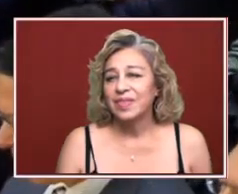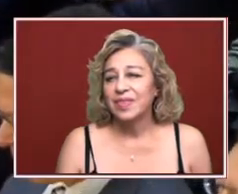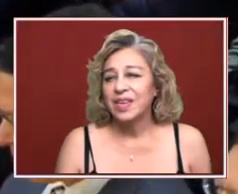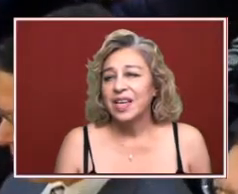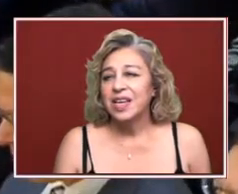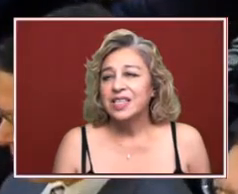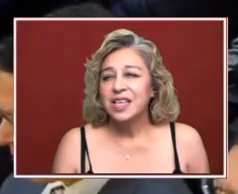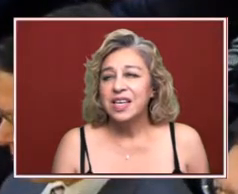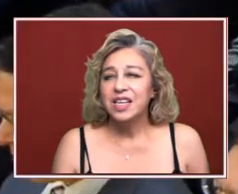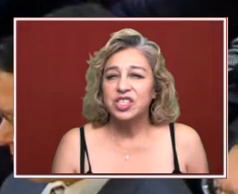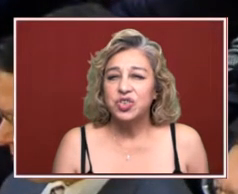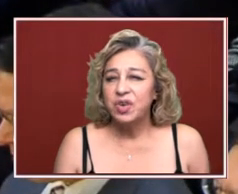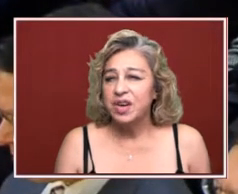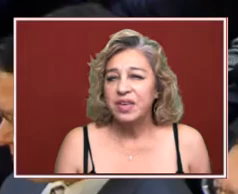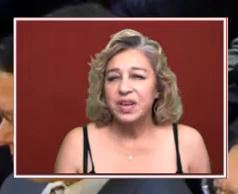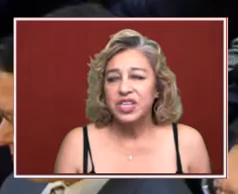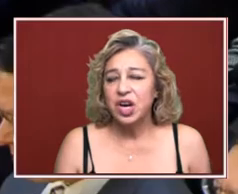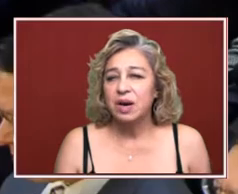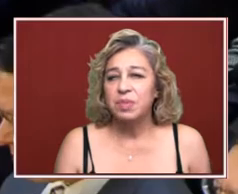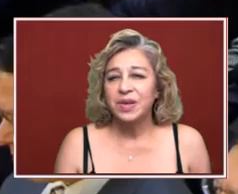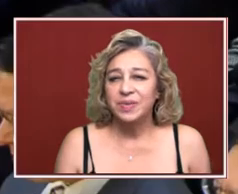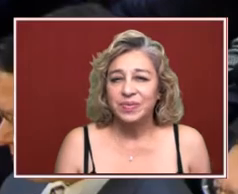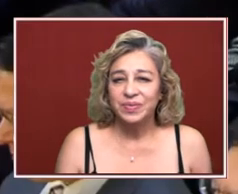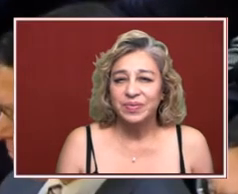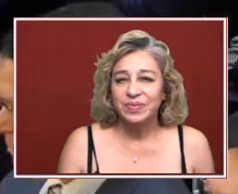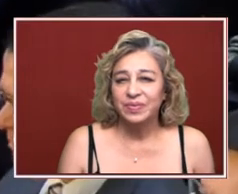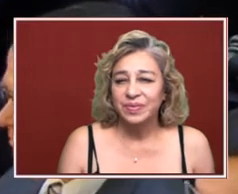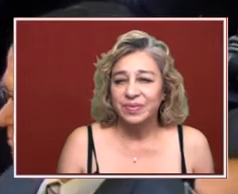extraordinario. Did an extraordinary job.